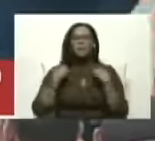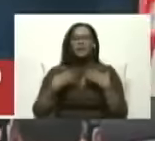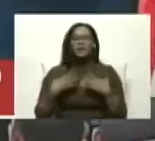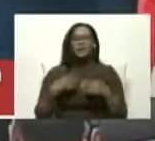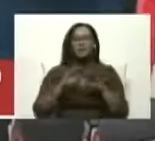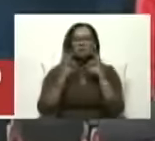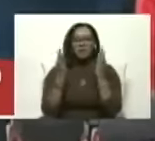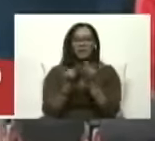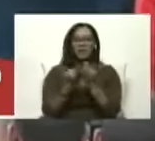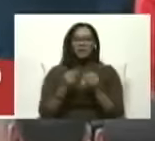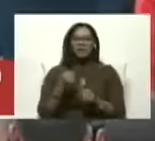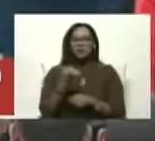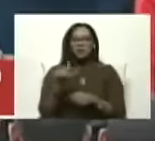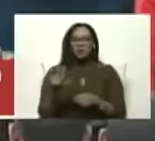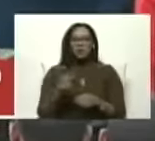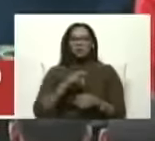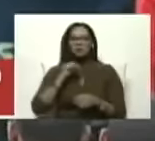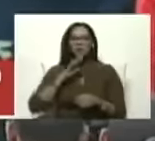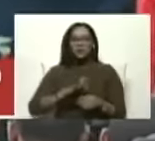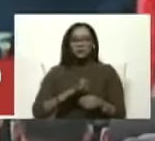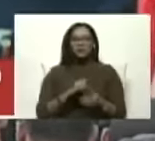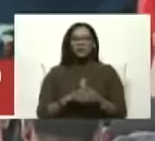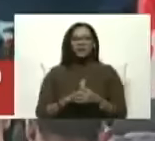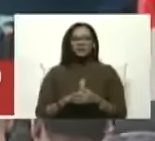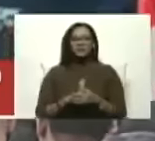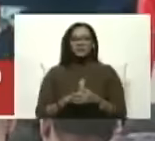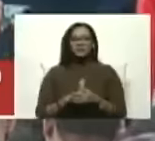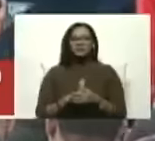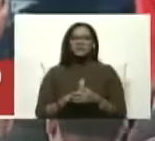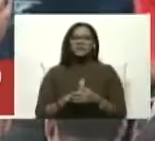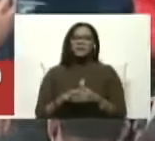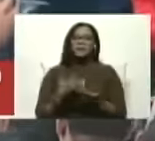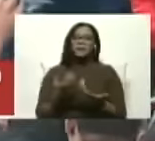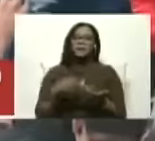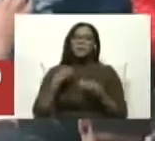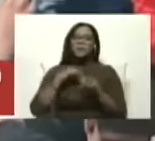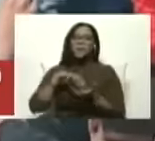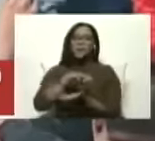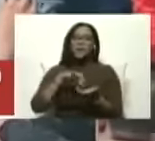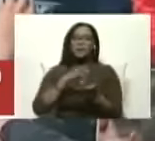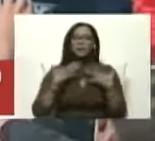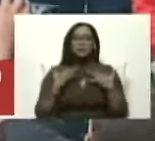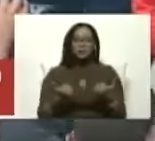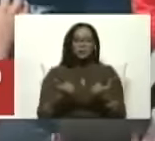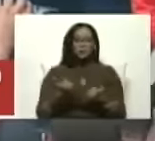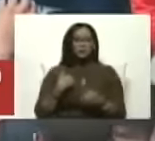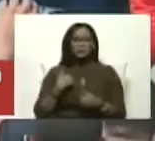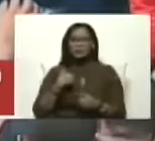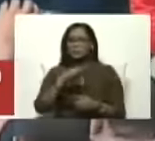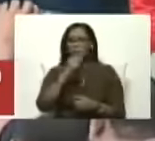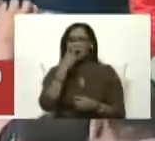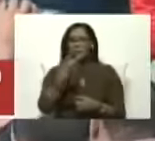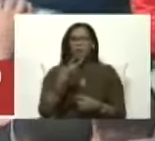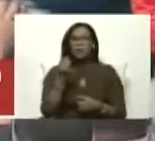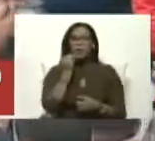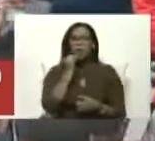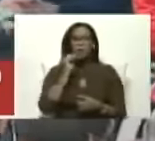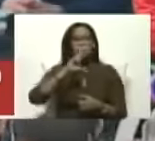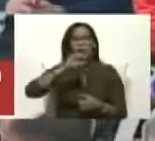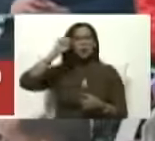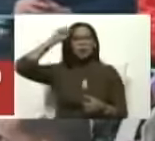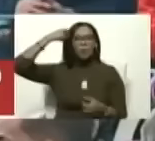familiar? ¿Cuántos no quedaron afectados en su salud? Y yo no veo a ningún pataruco, no lo